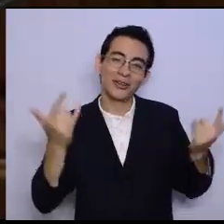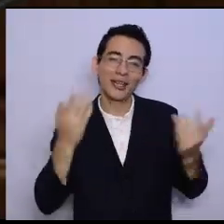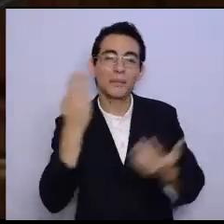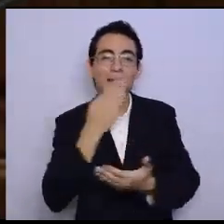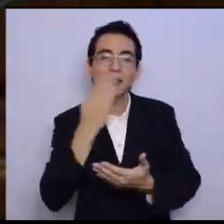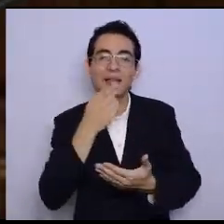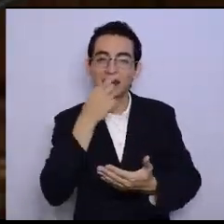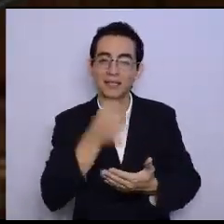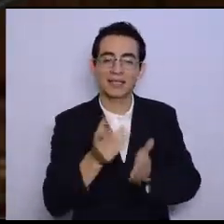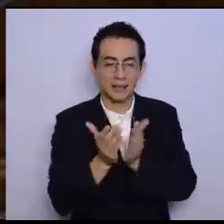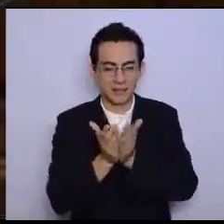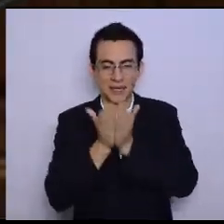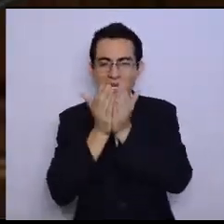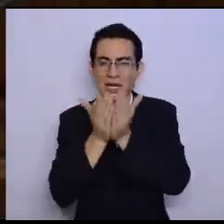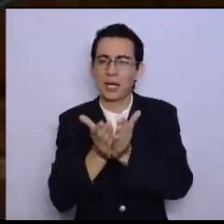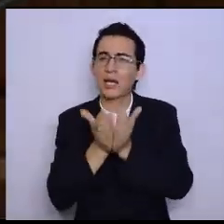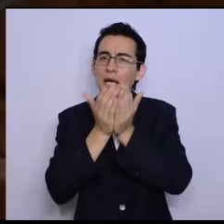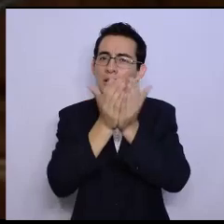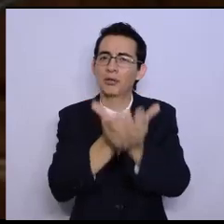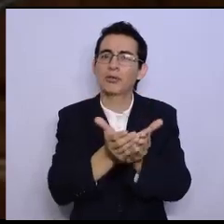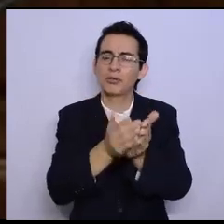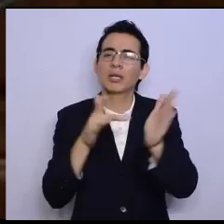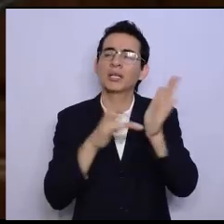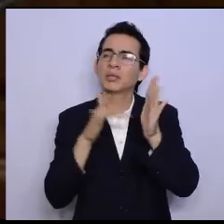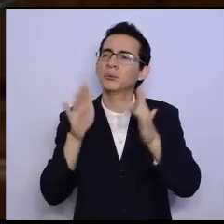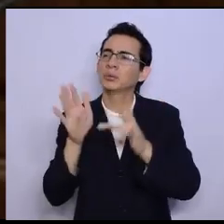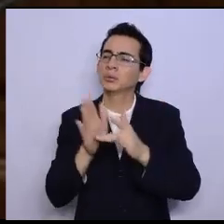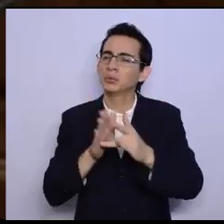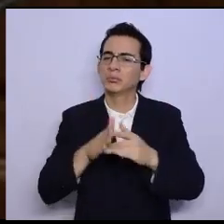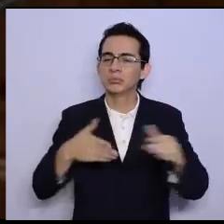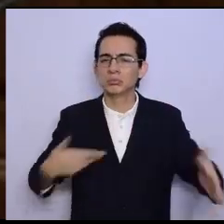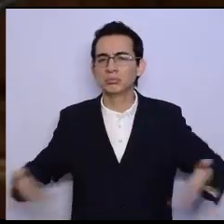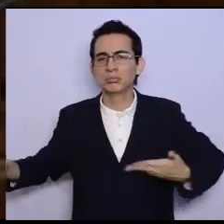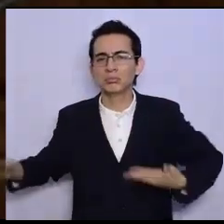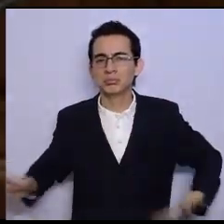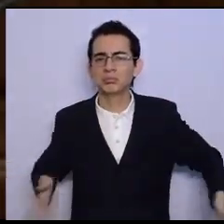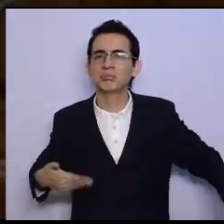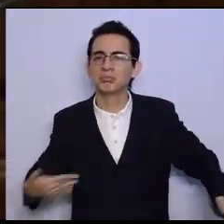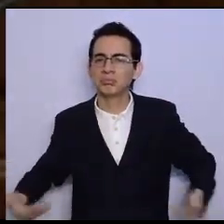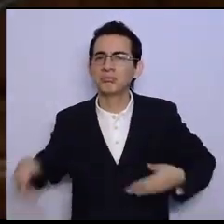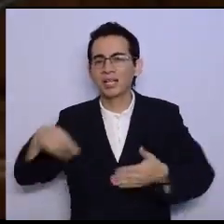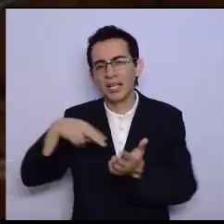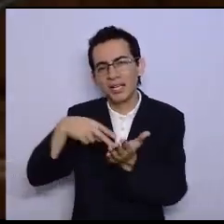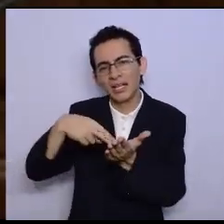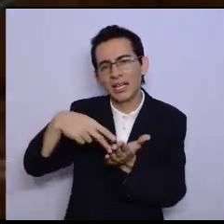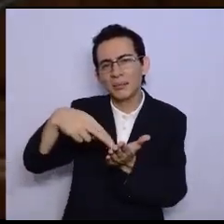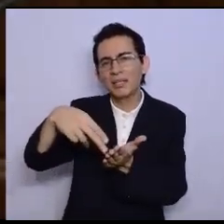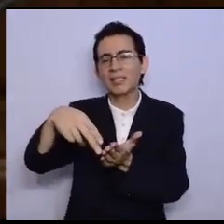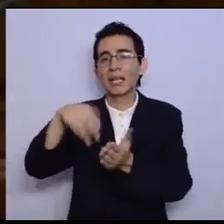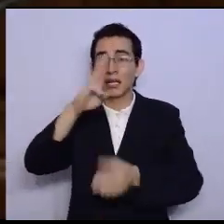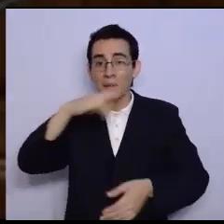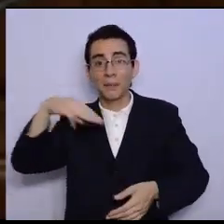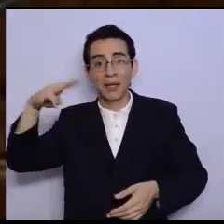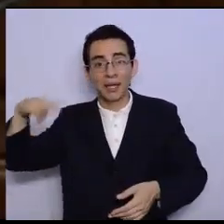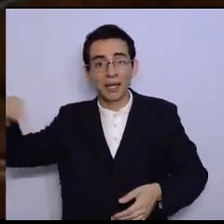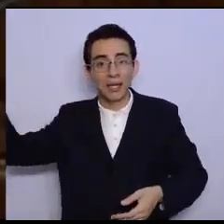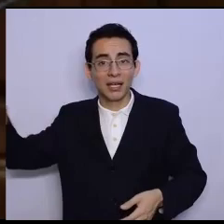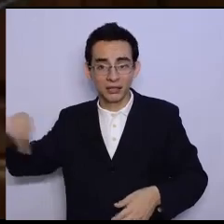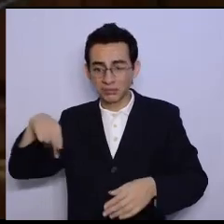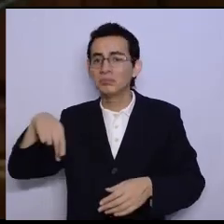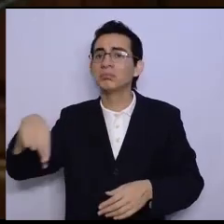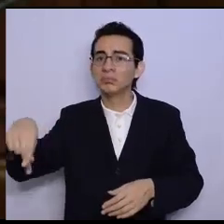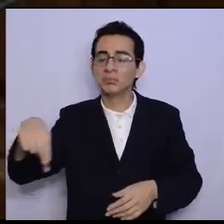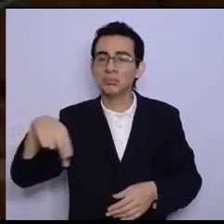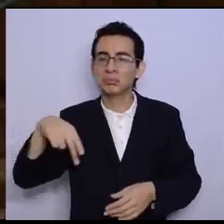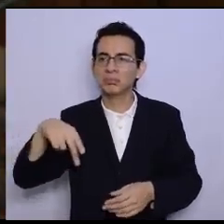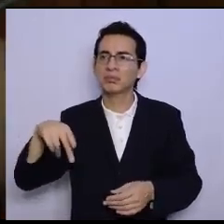Y Jesús le dice, ven, y él se bajó de la barca y empezó a caminar sobre el agua. Qué tremendo, ¿no? Vaya que se necesita